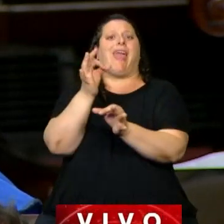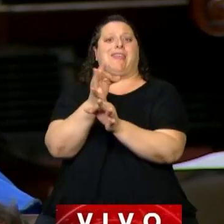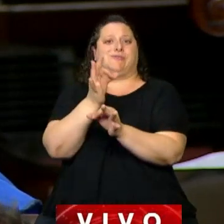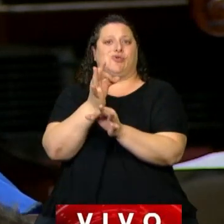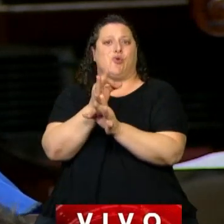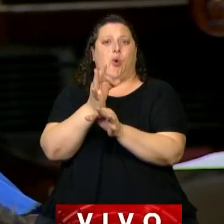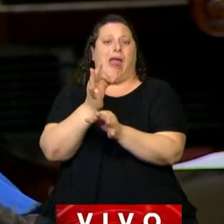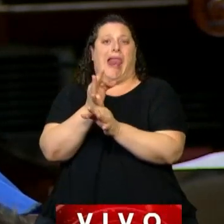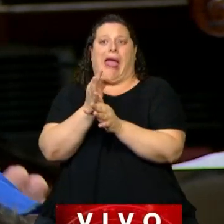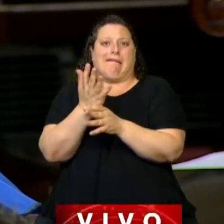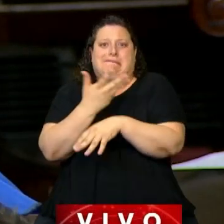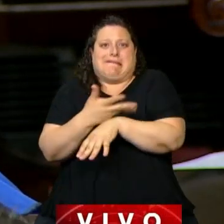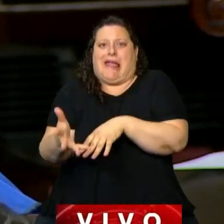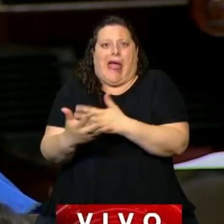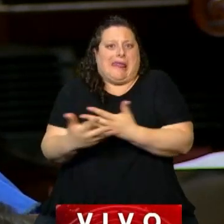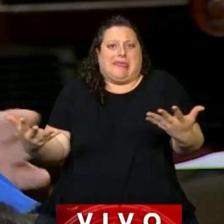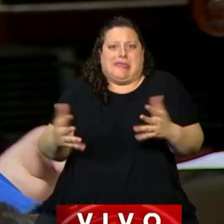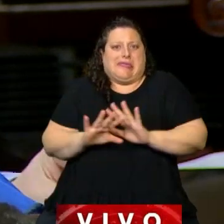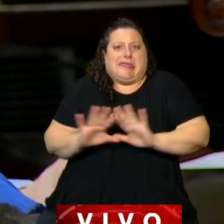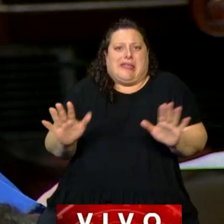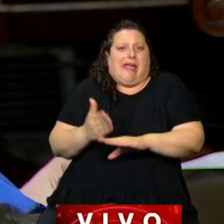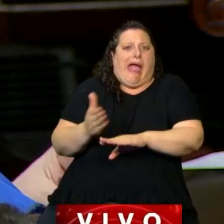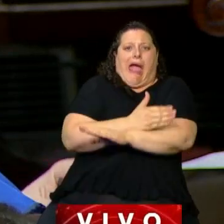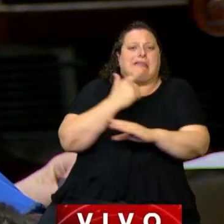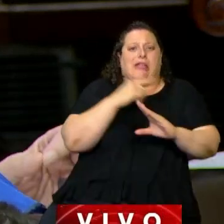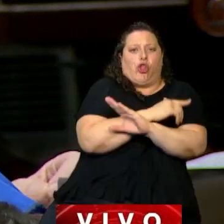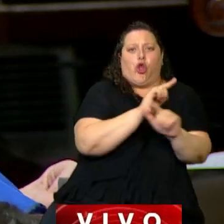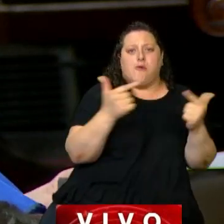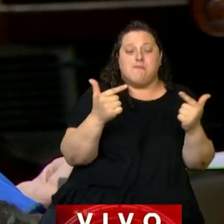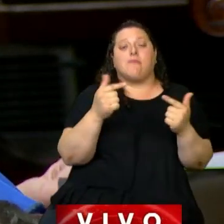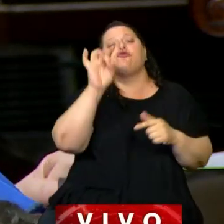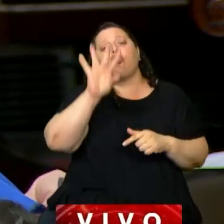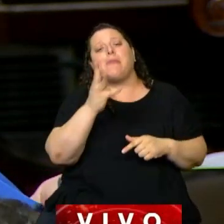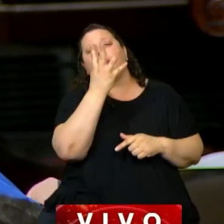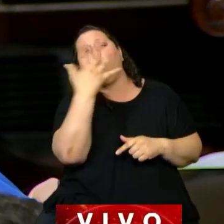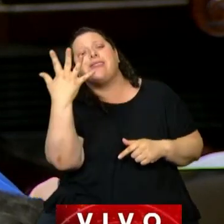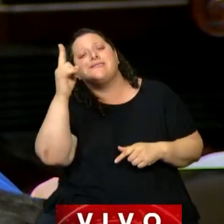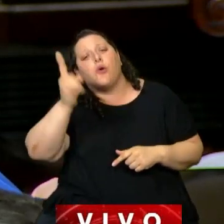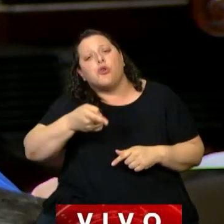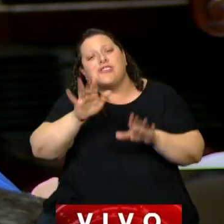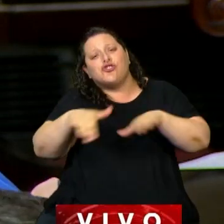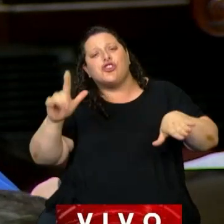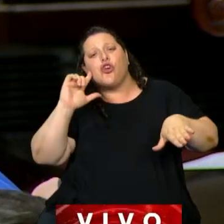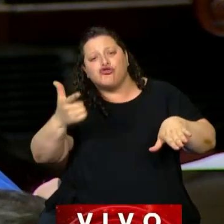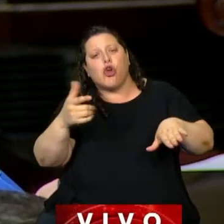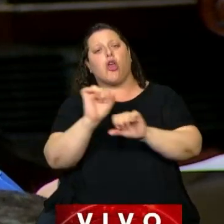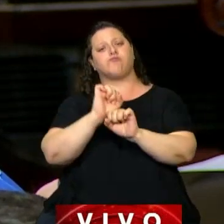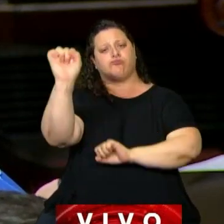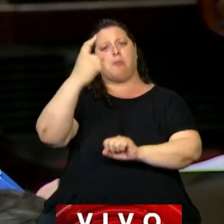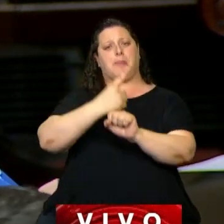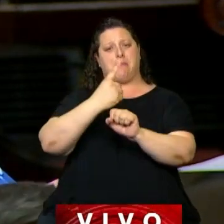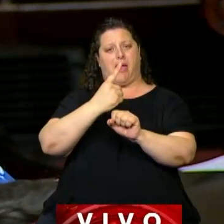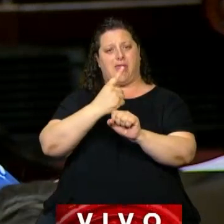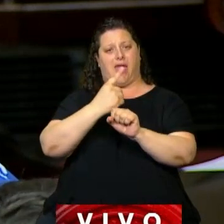adquirido una primera lengua. Solo el 45% de los niños sordos termina la primaria y el